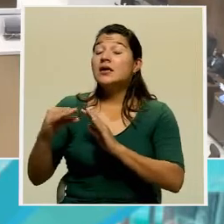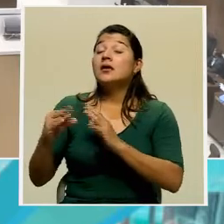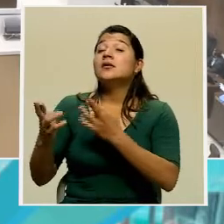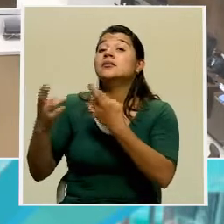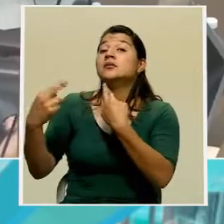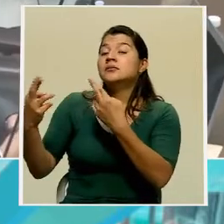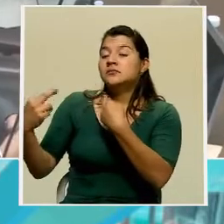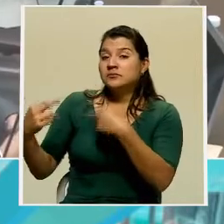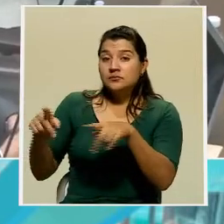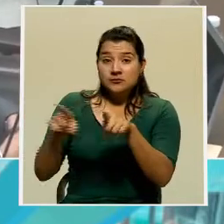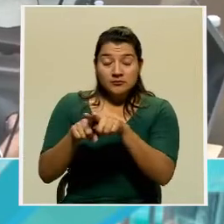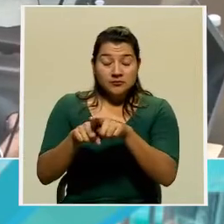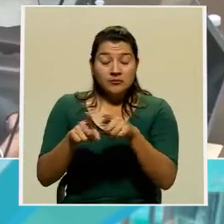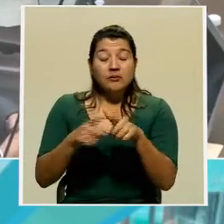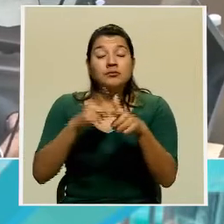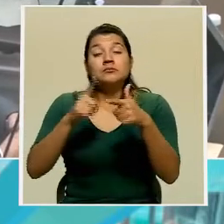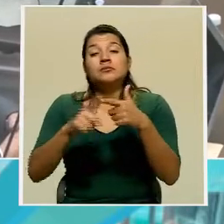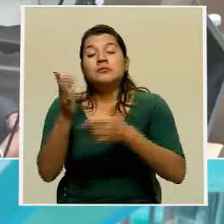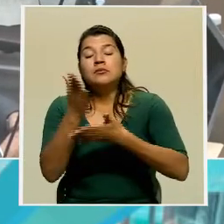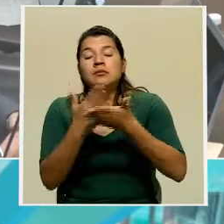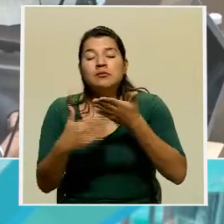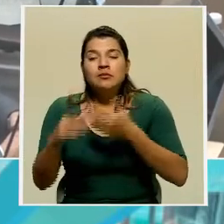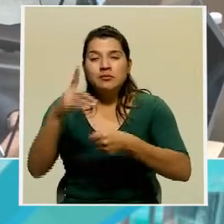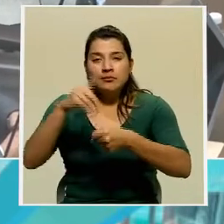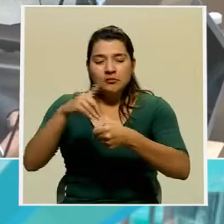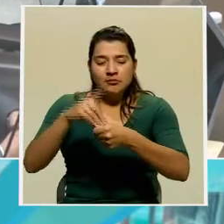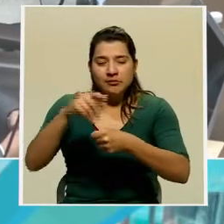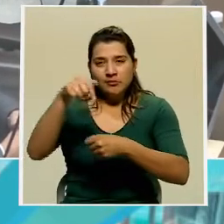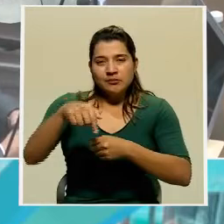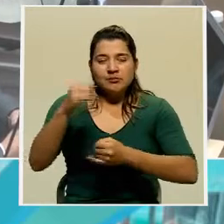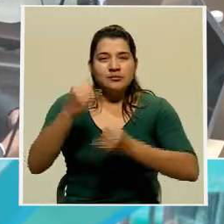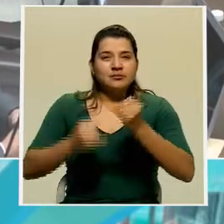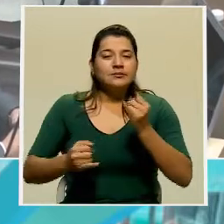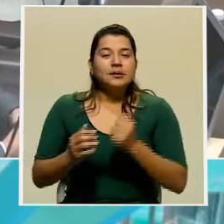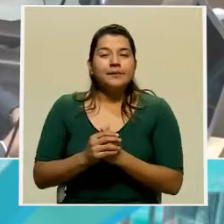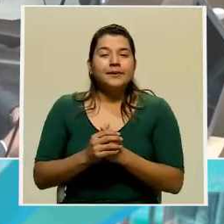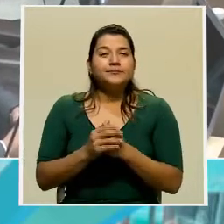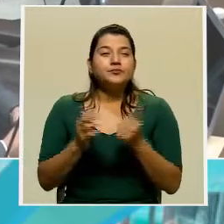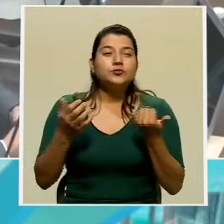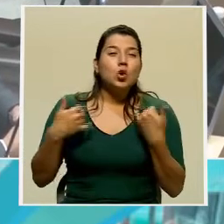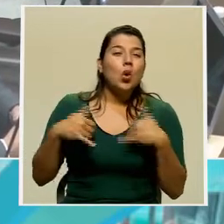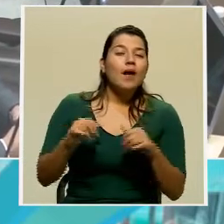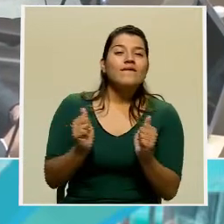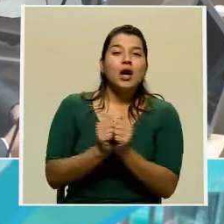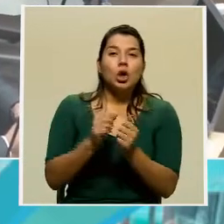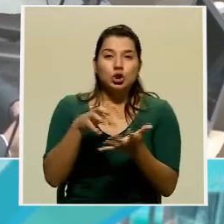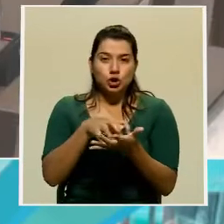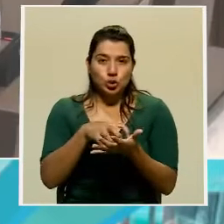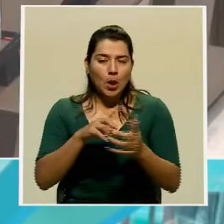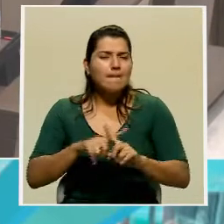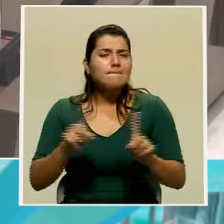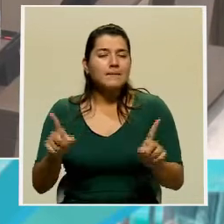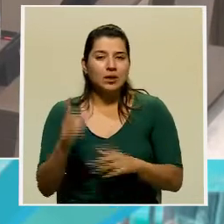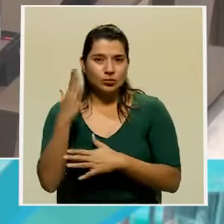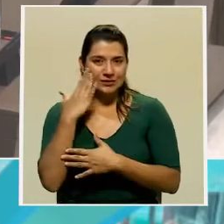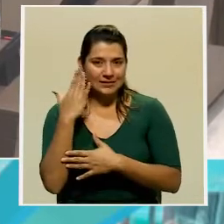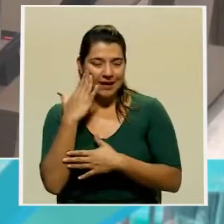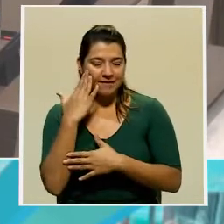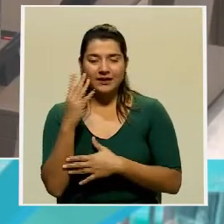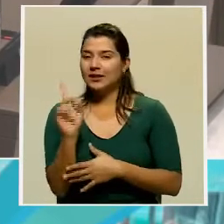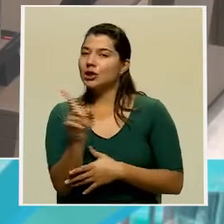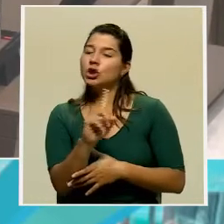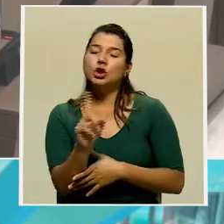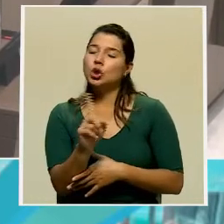en ese margen. Así que bueno, algunos diputados salieron todavía con dudas, pero sabían que no iba a